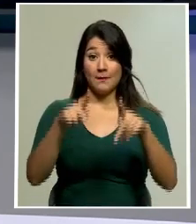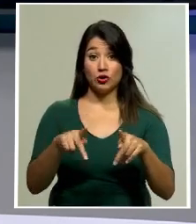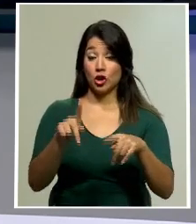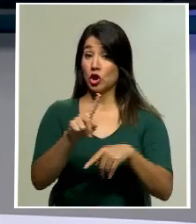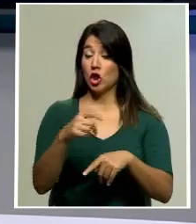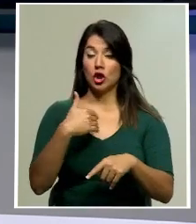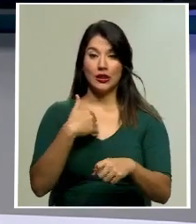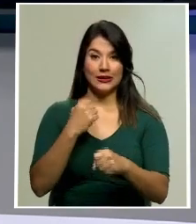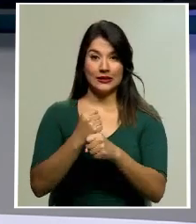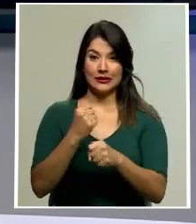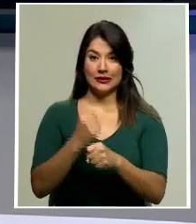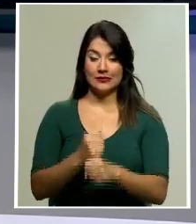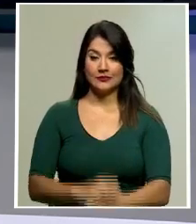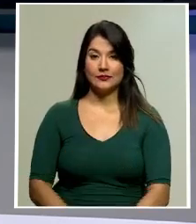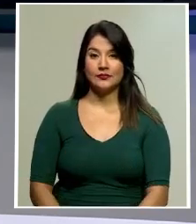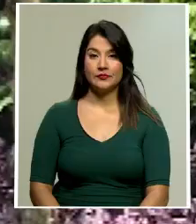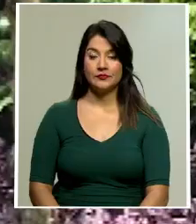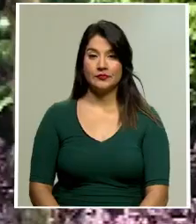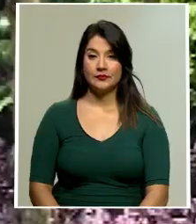en busca de trabajo.